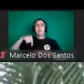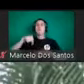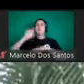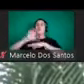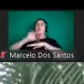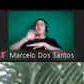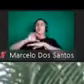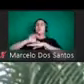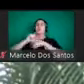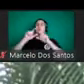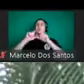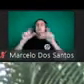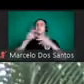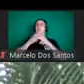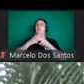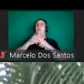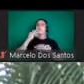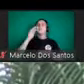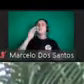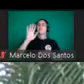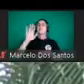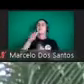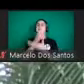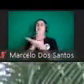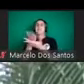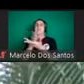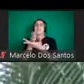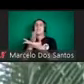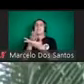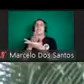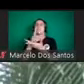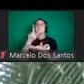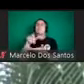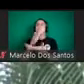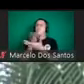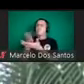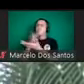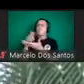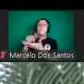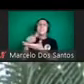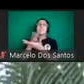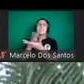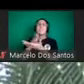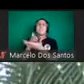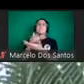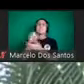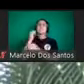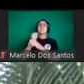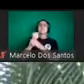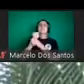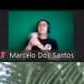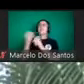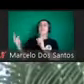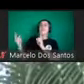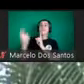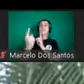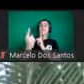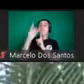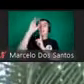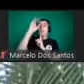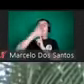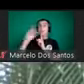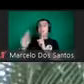figura empieza a aparecer sobre todo en la ley de incentivo de contratación en el